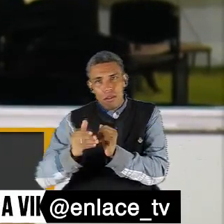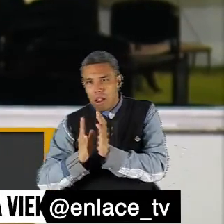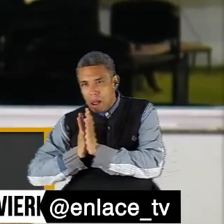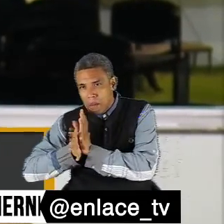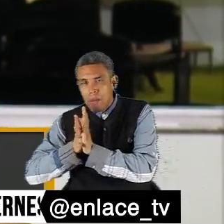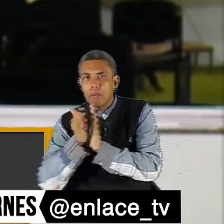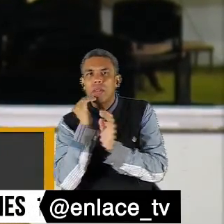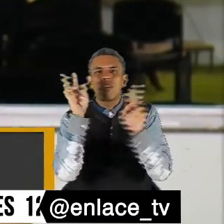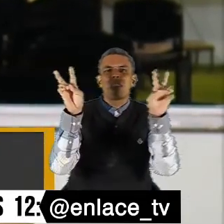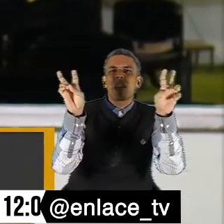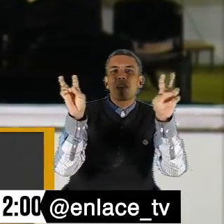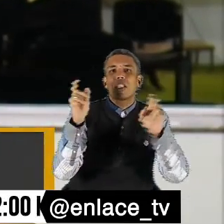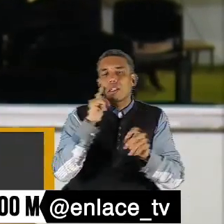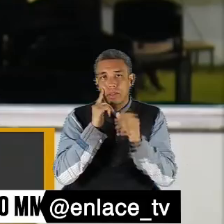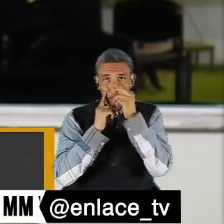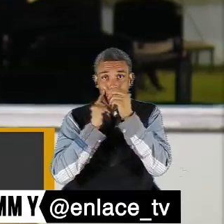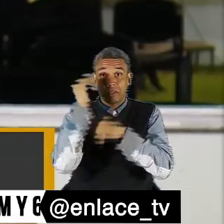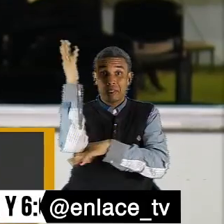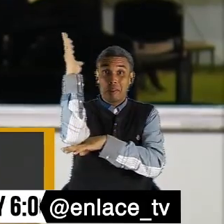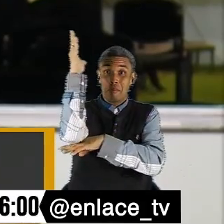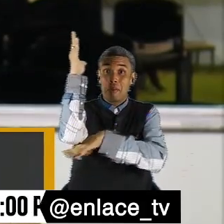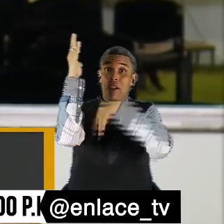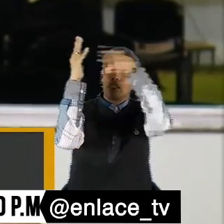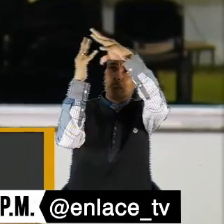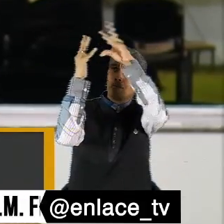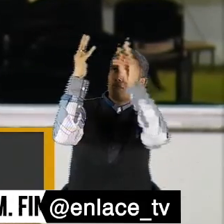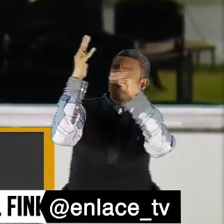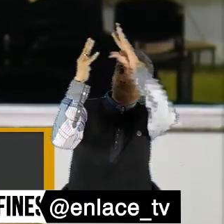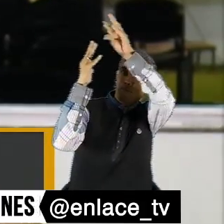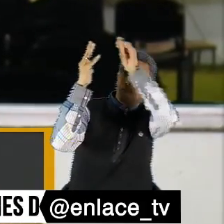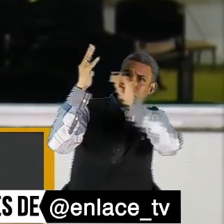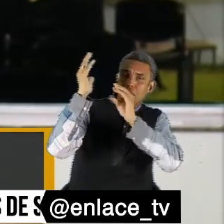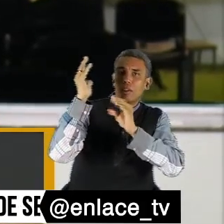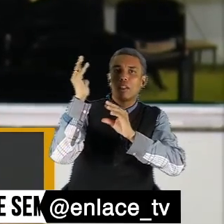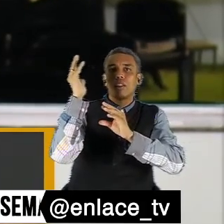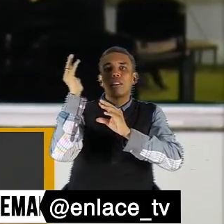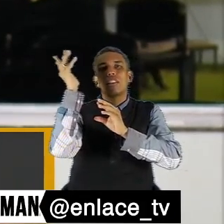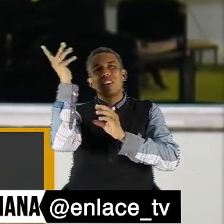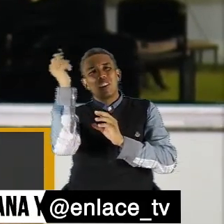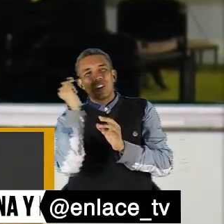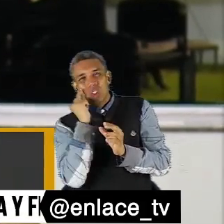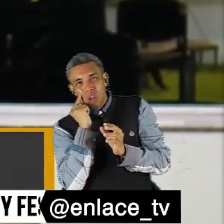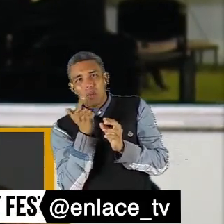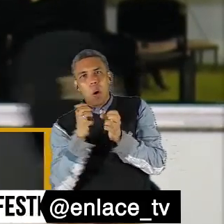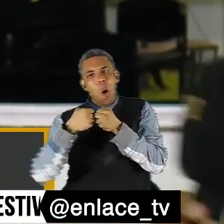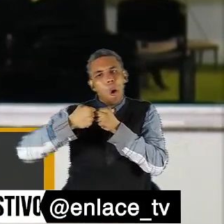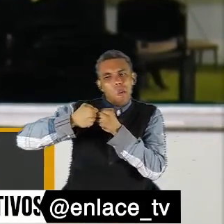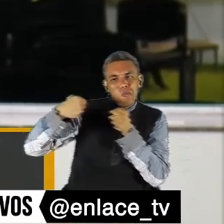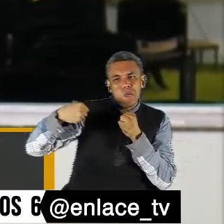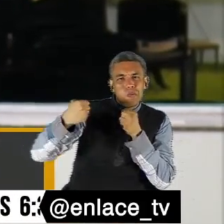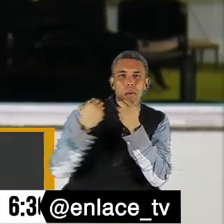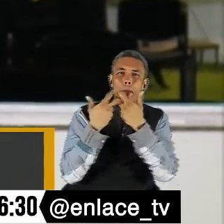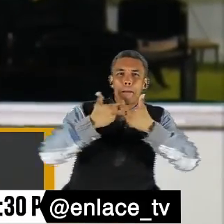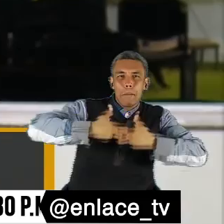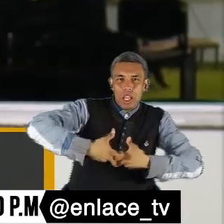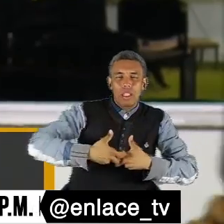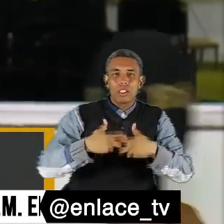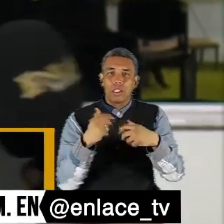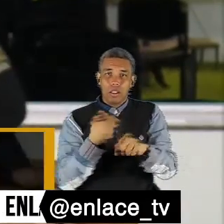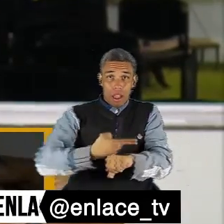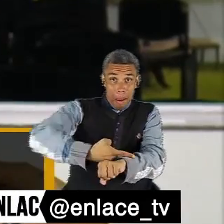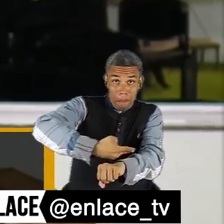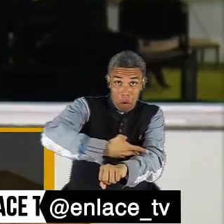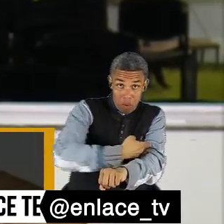palma, caucho, ovinos, producción de silo y apicultura. ¿El ganado comienza a llegar mañana también,